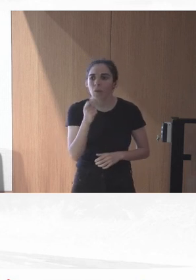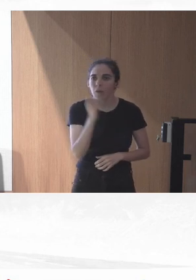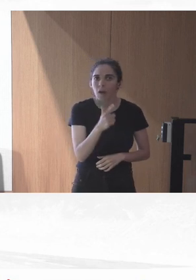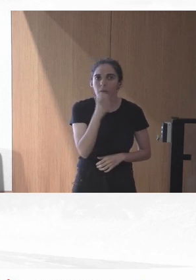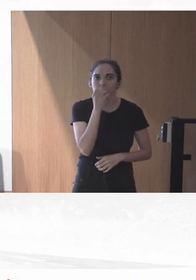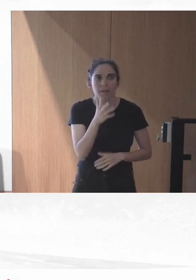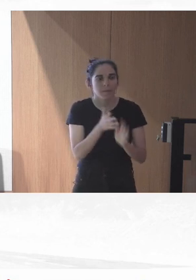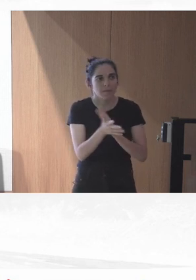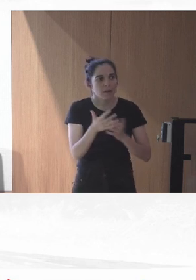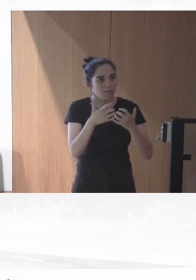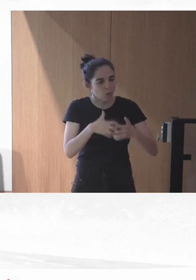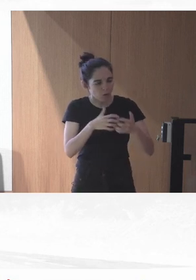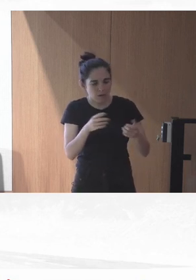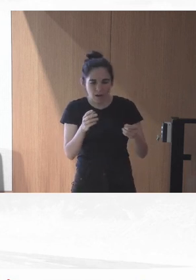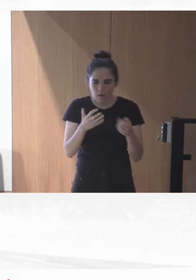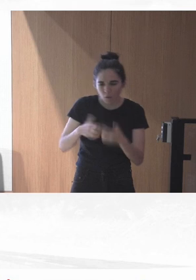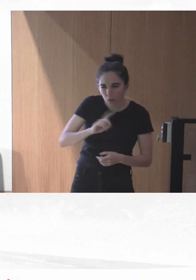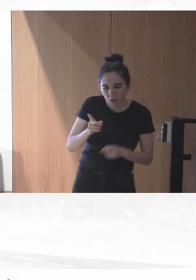no funcionó tan bien? ¿Cuál es tu experiencia